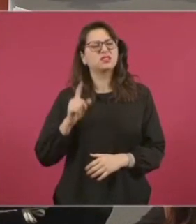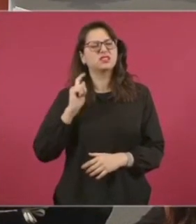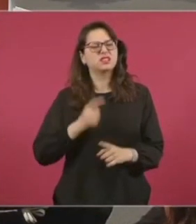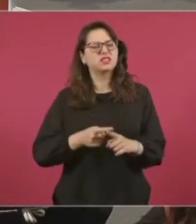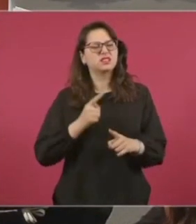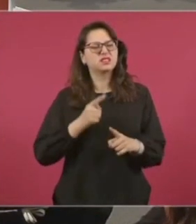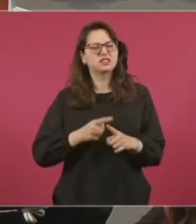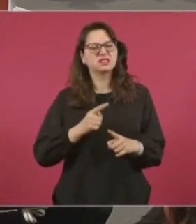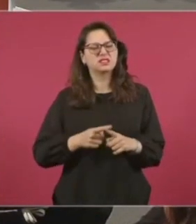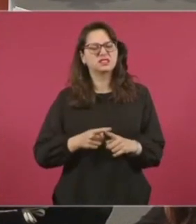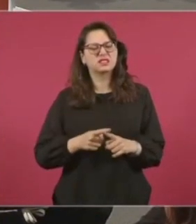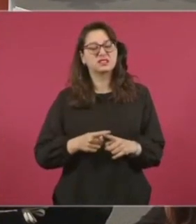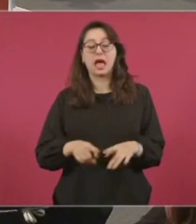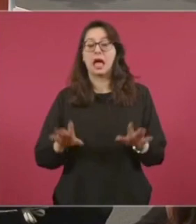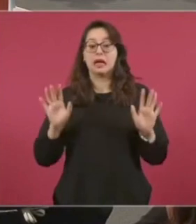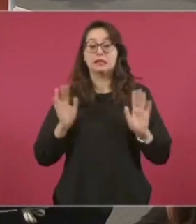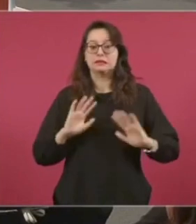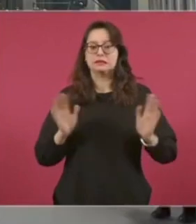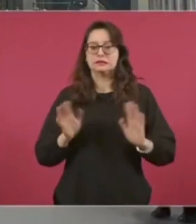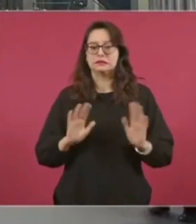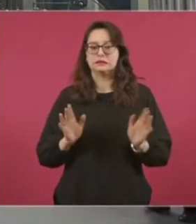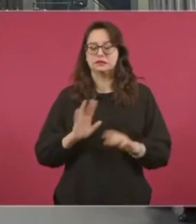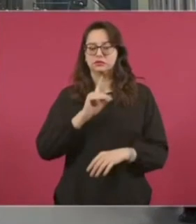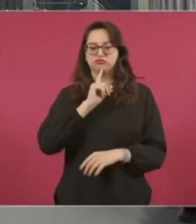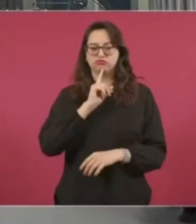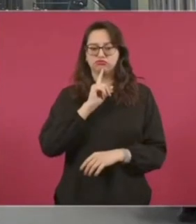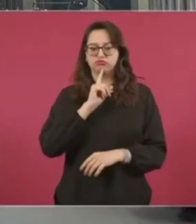Ah, no, pues entonces no, porque no nos vayan a…